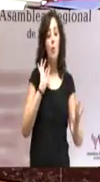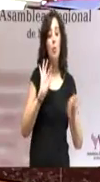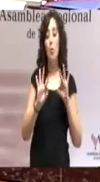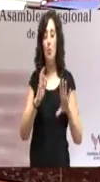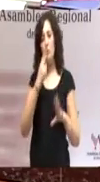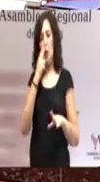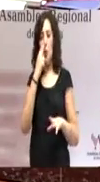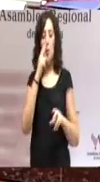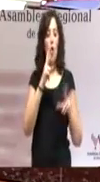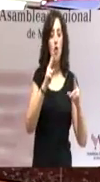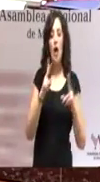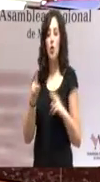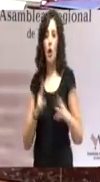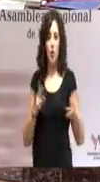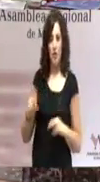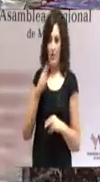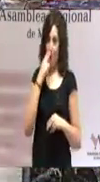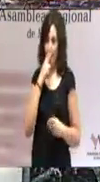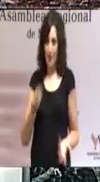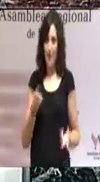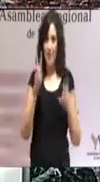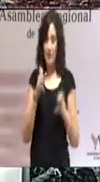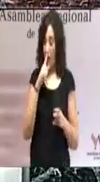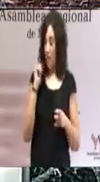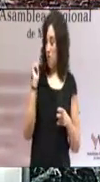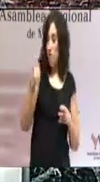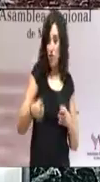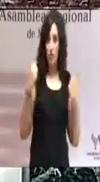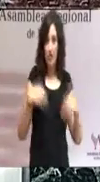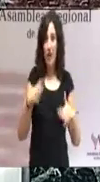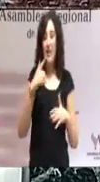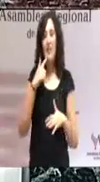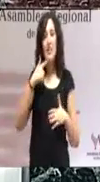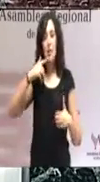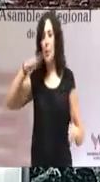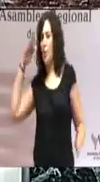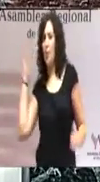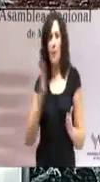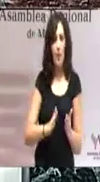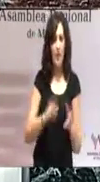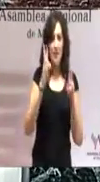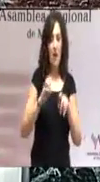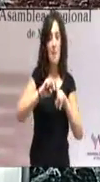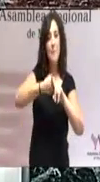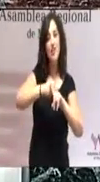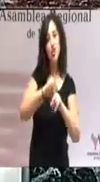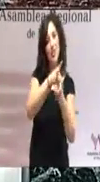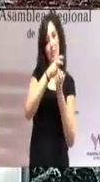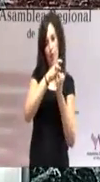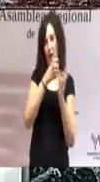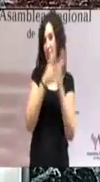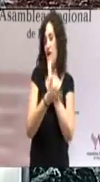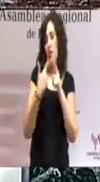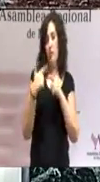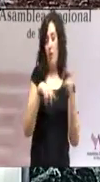cortado. Mire, en los últimos años reconoce el CES que se ha producido una caída más que notable de la presión tributaria a las personas con menos